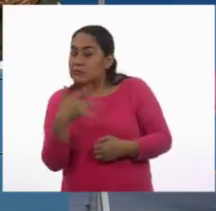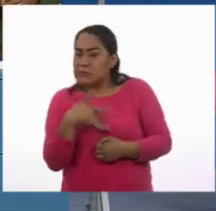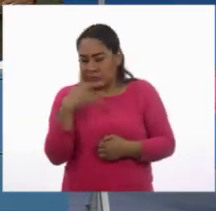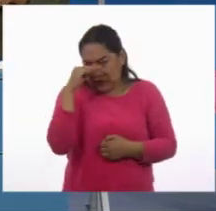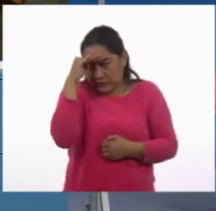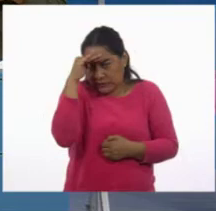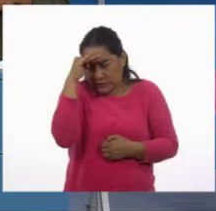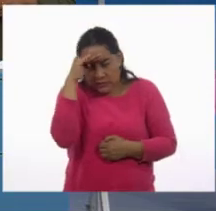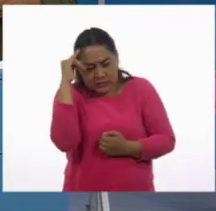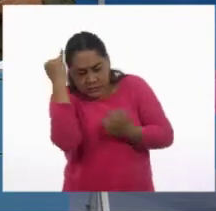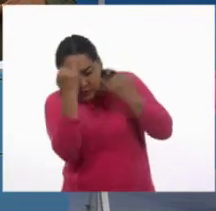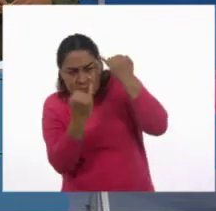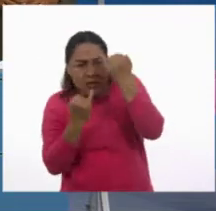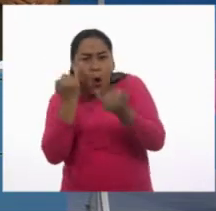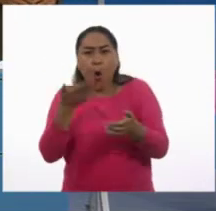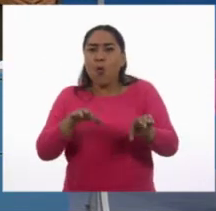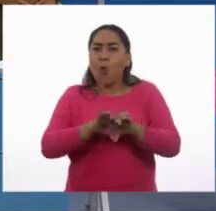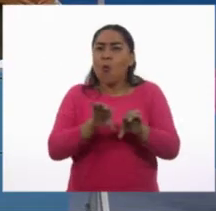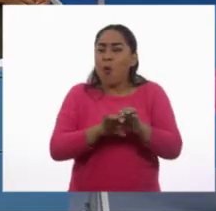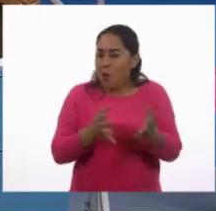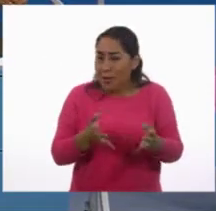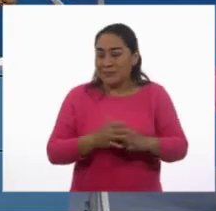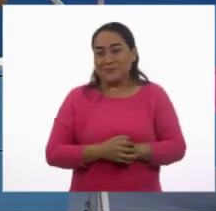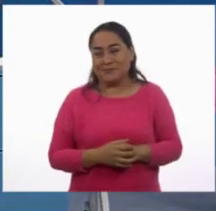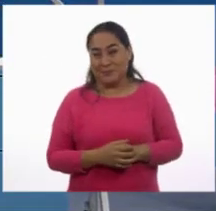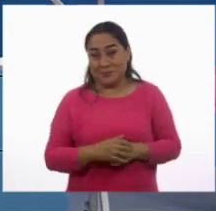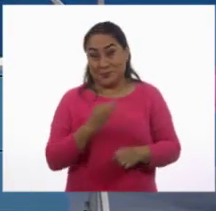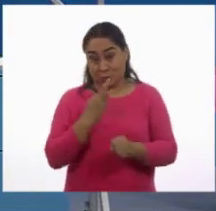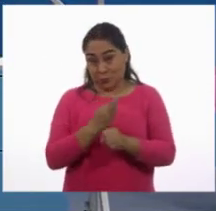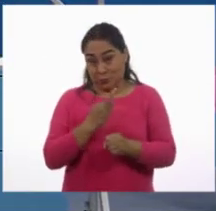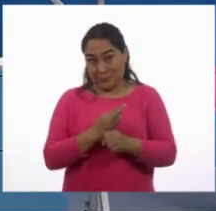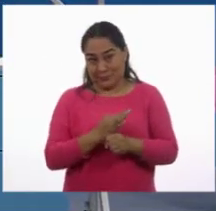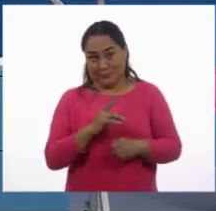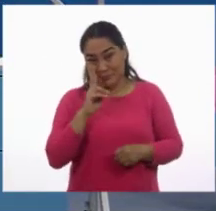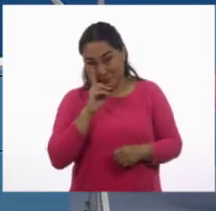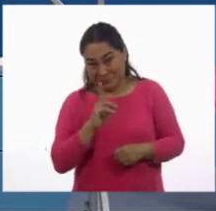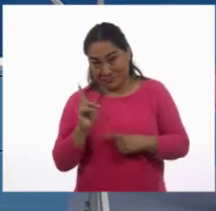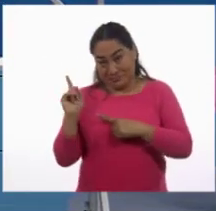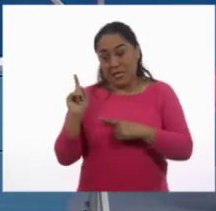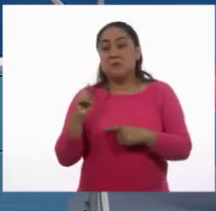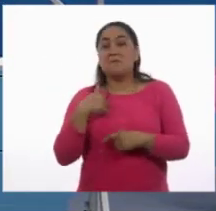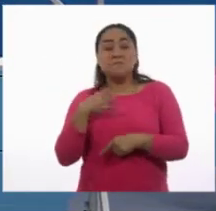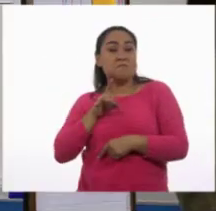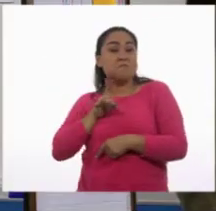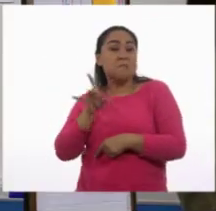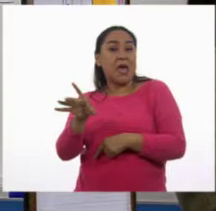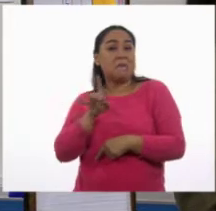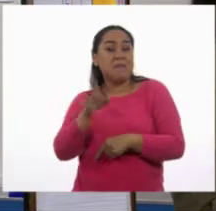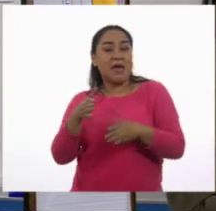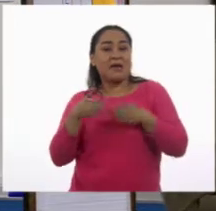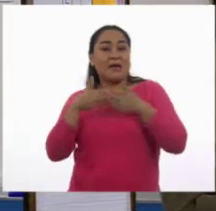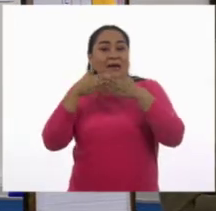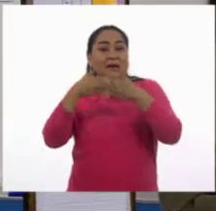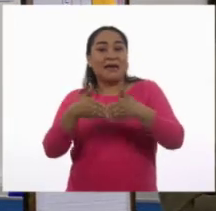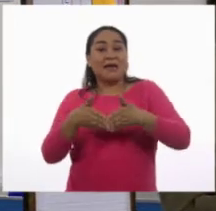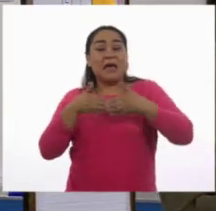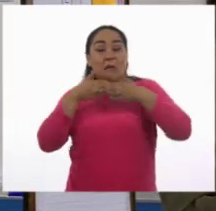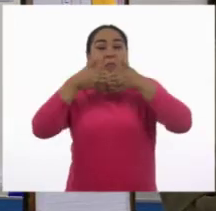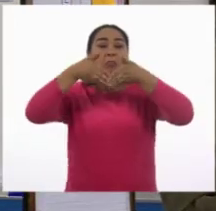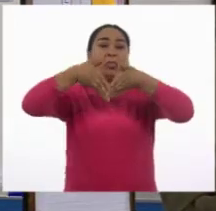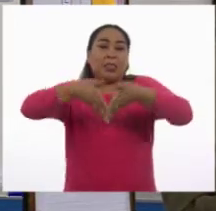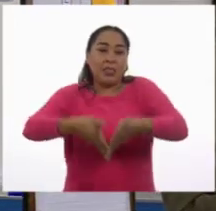a cabo. Ajá. ¿Mm? En este caso, pues ahorita yo ya pude hundir tu última nave.